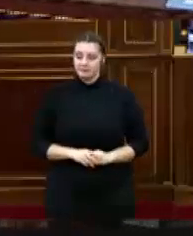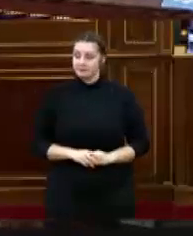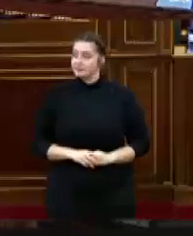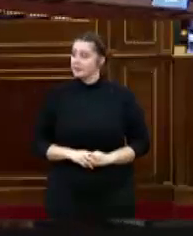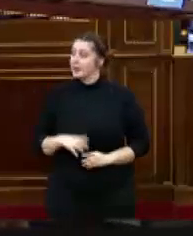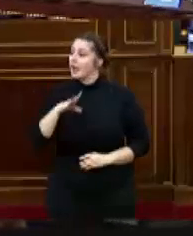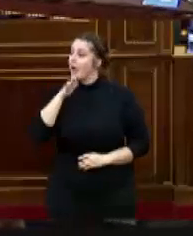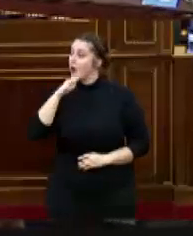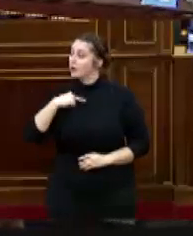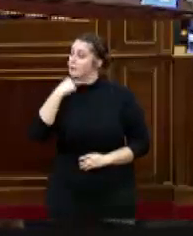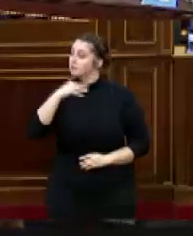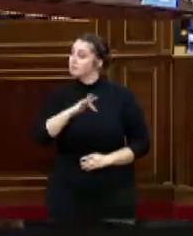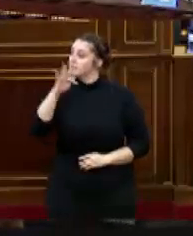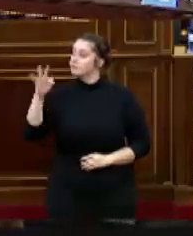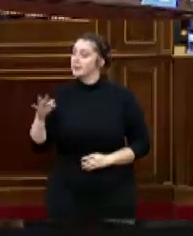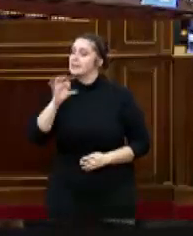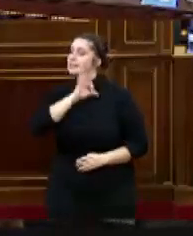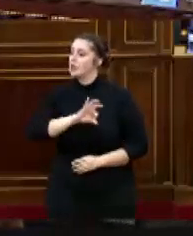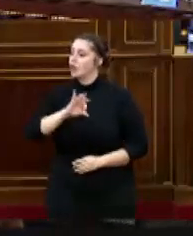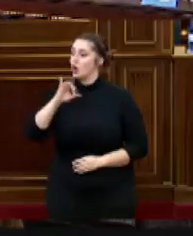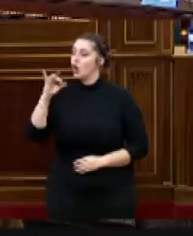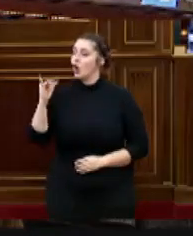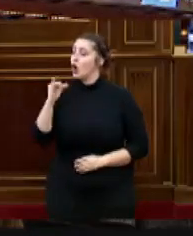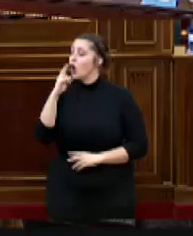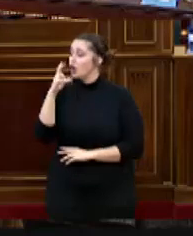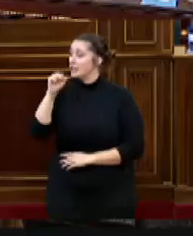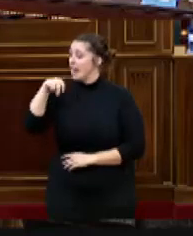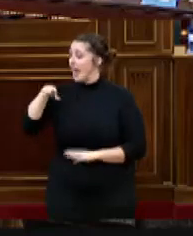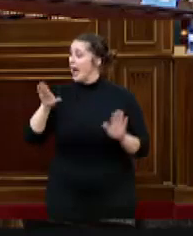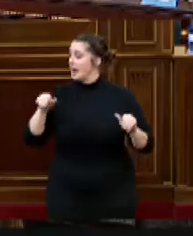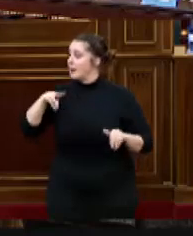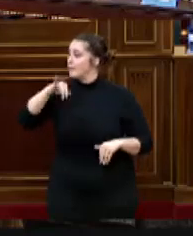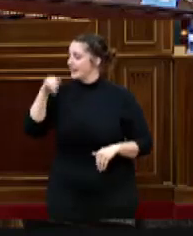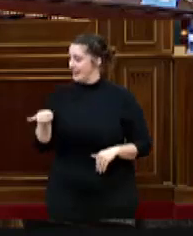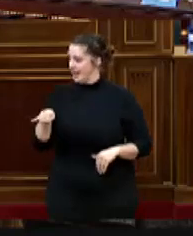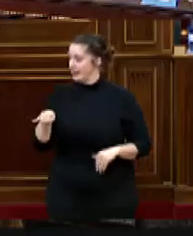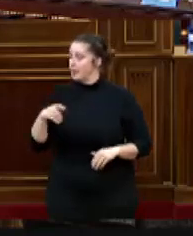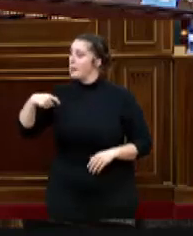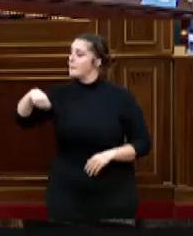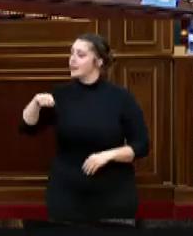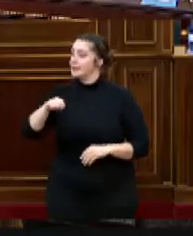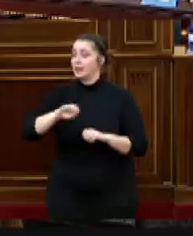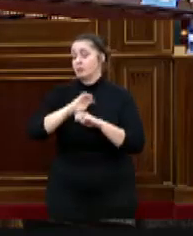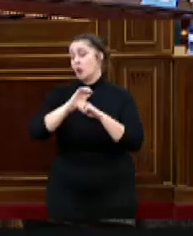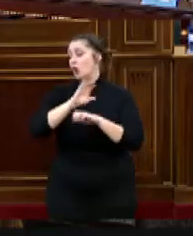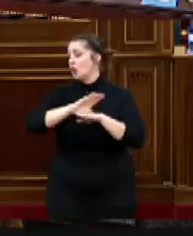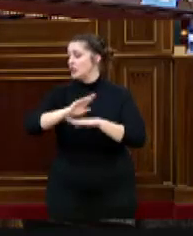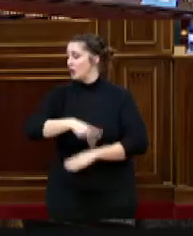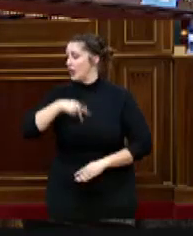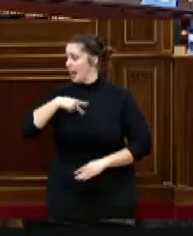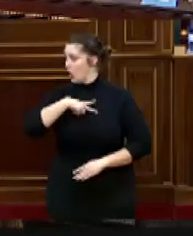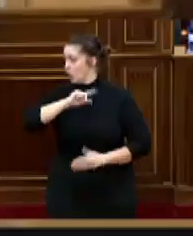a continuación tiene la palabra el señor Don José Ángel Martínez Sánchez presidente del Consejo general del notariado